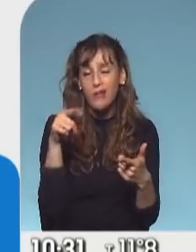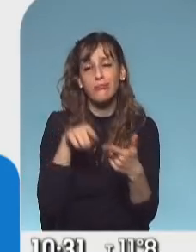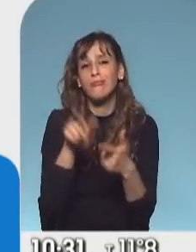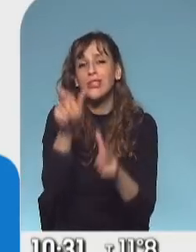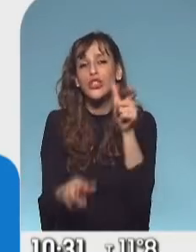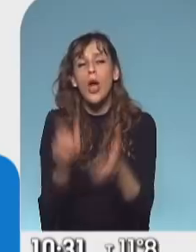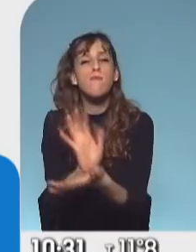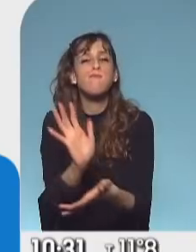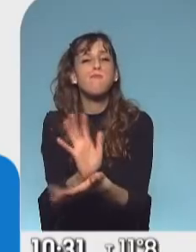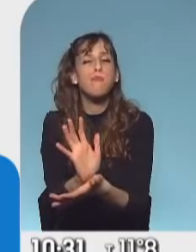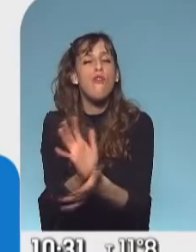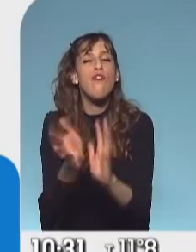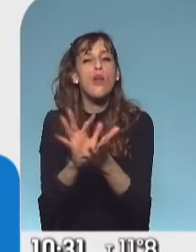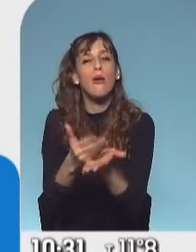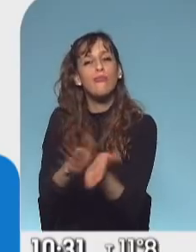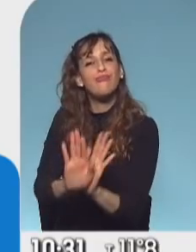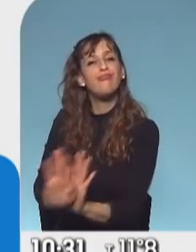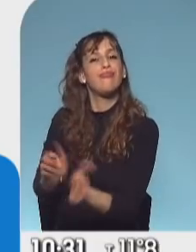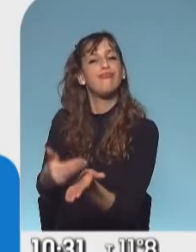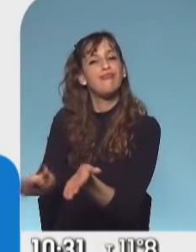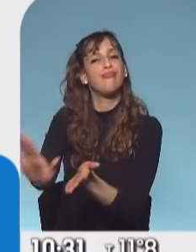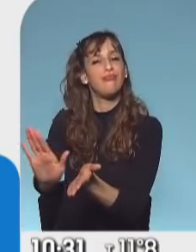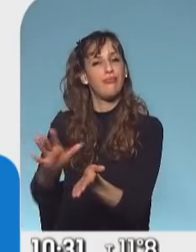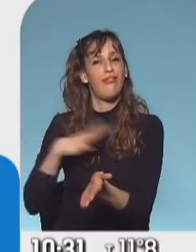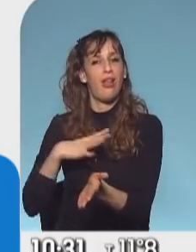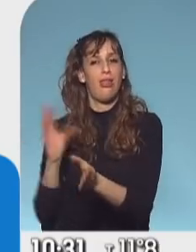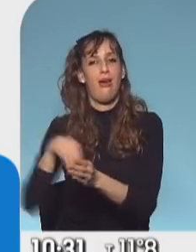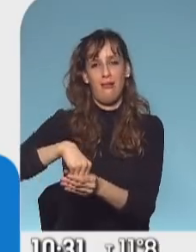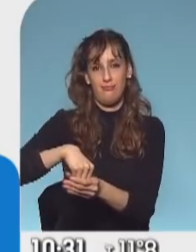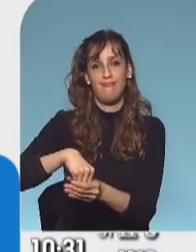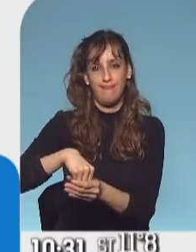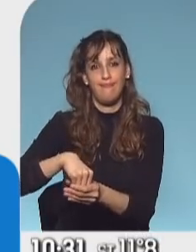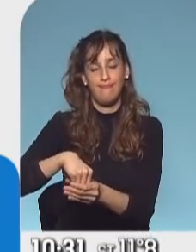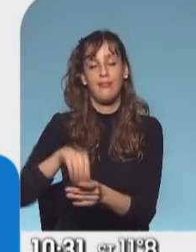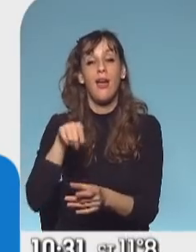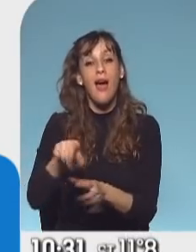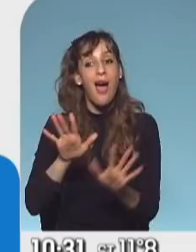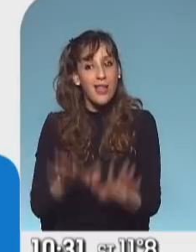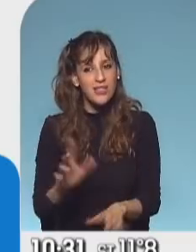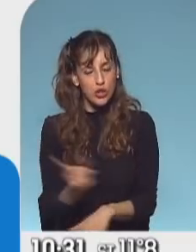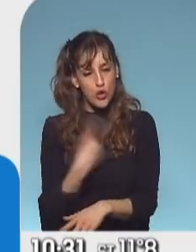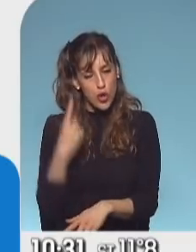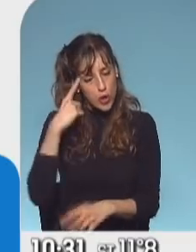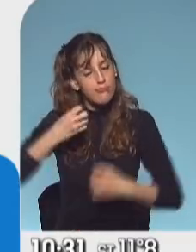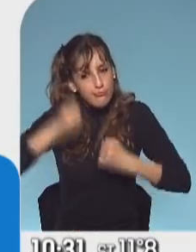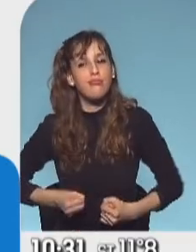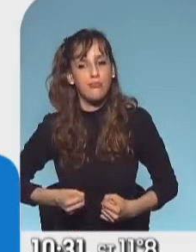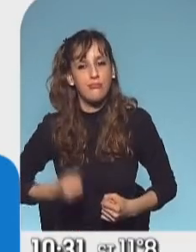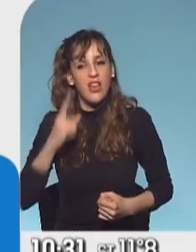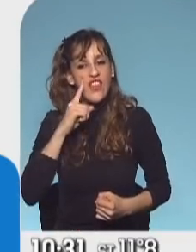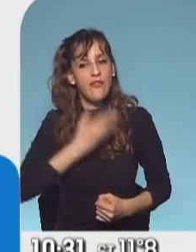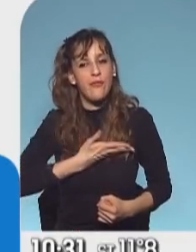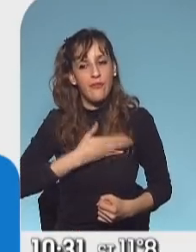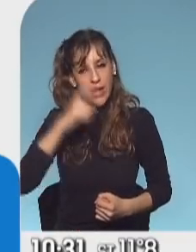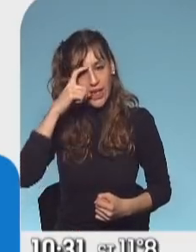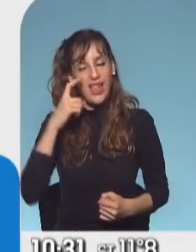gente que, bueno, que efectivamente está sin recibir ningún auxilio del Estado. Y así empezamos, convencidos que el IFE iba a llegar a 2 o